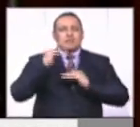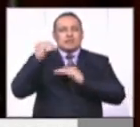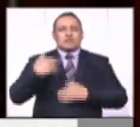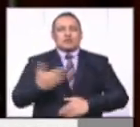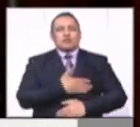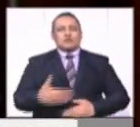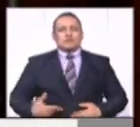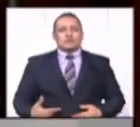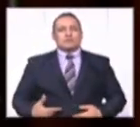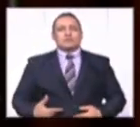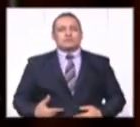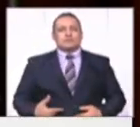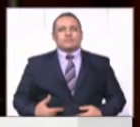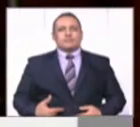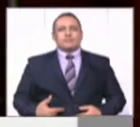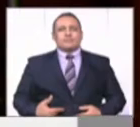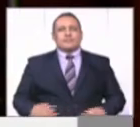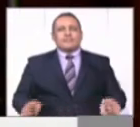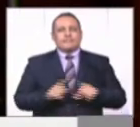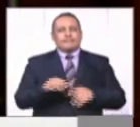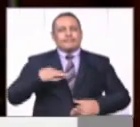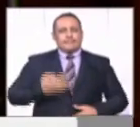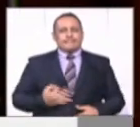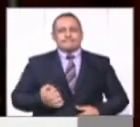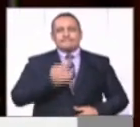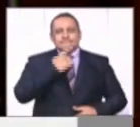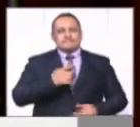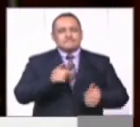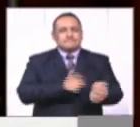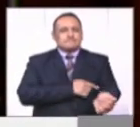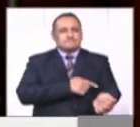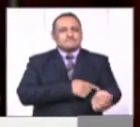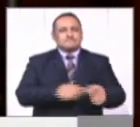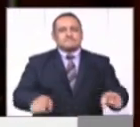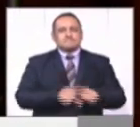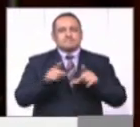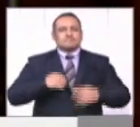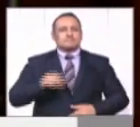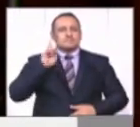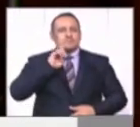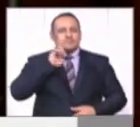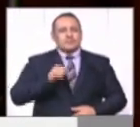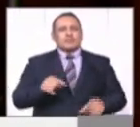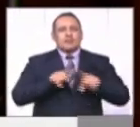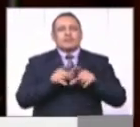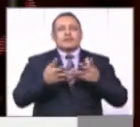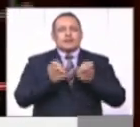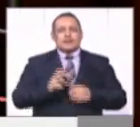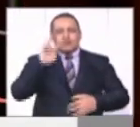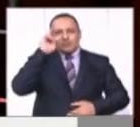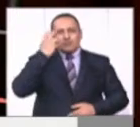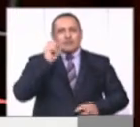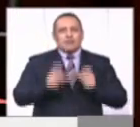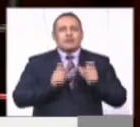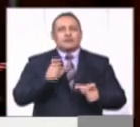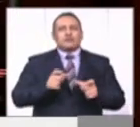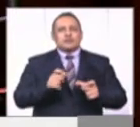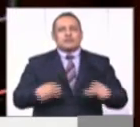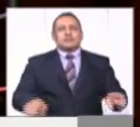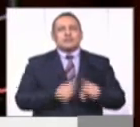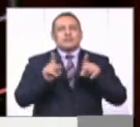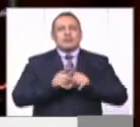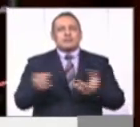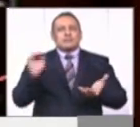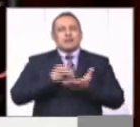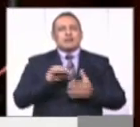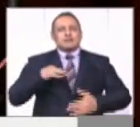señor presidente El Señor está acostumbrado a mentir y a querer confundir a la gente y otra